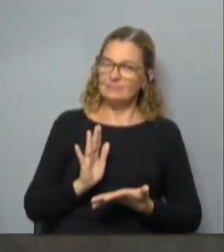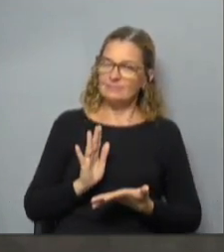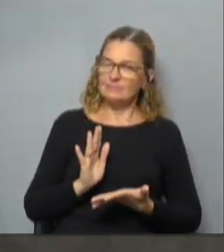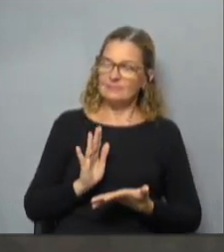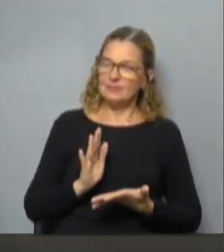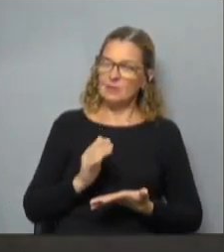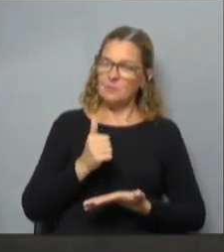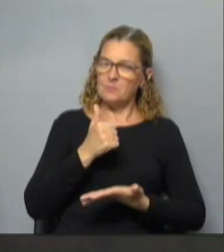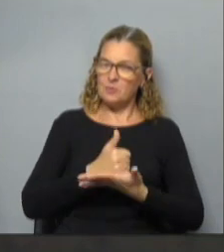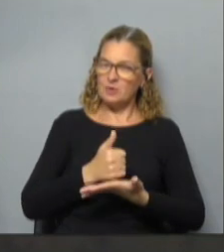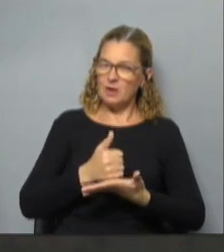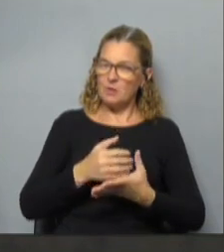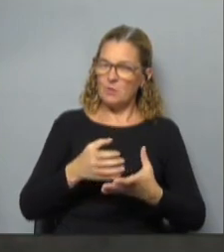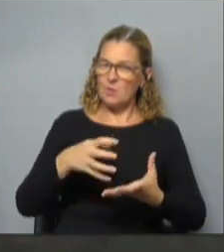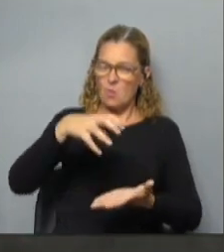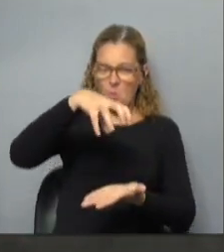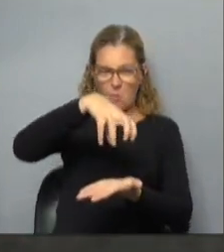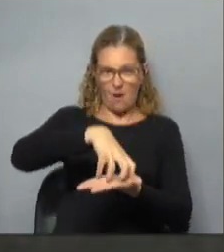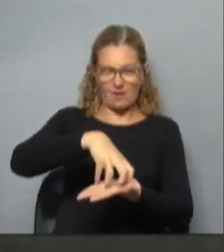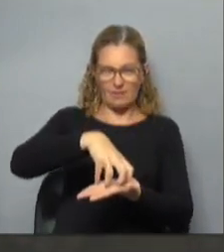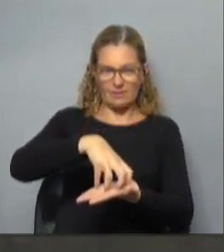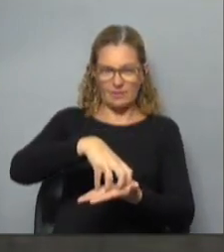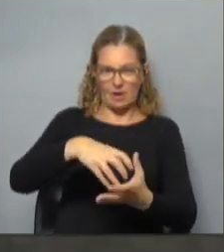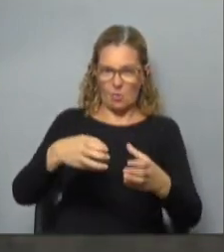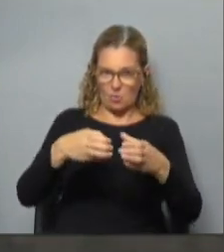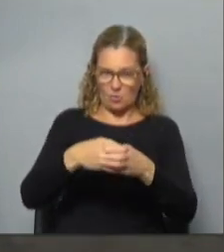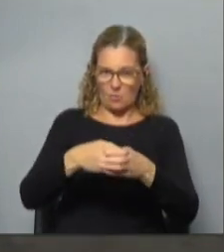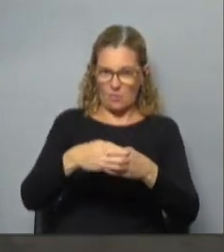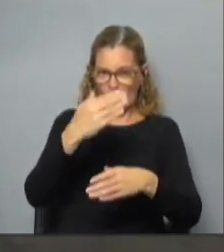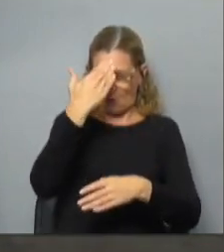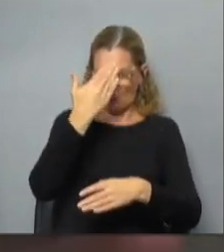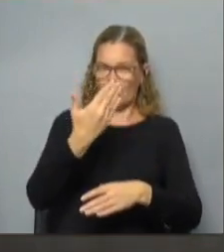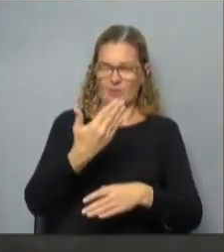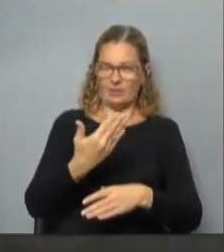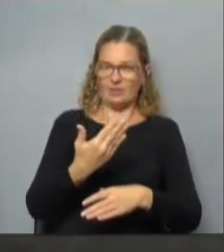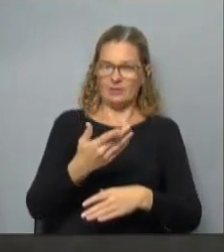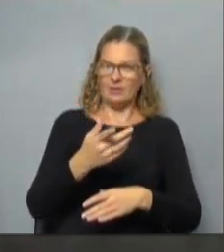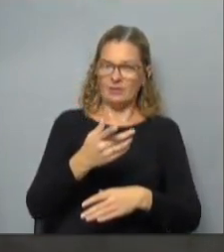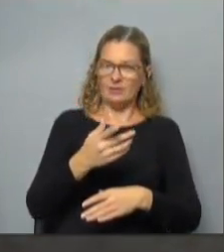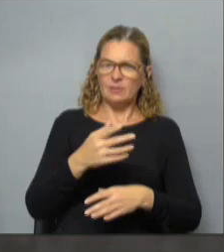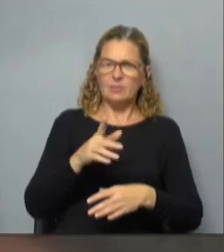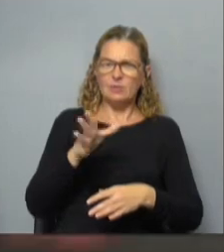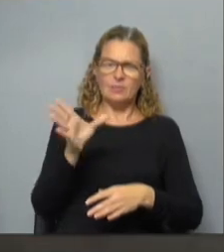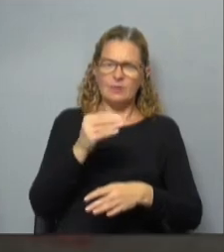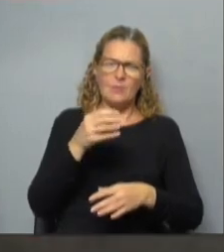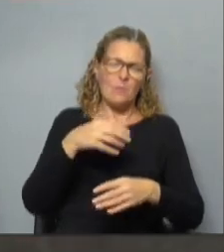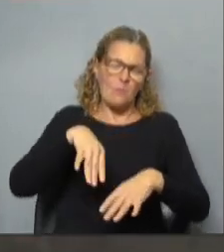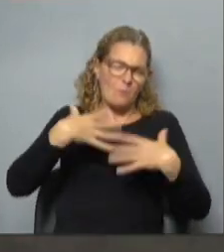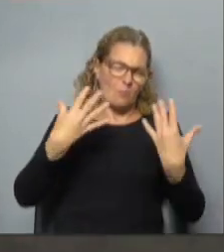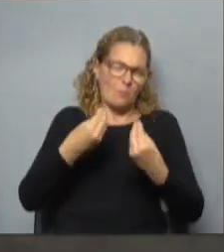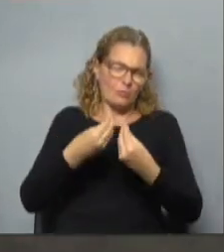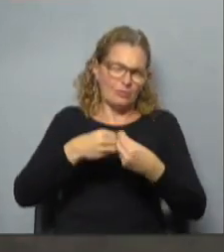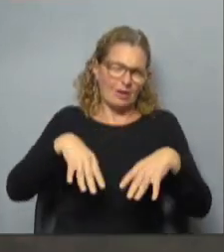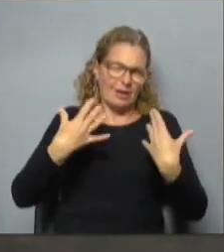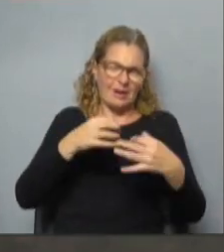poner el lugar que corresponde a un partido como el frente podrá tener mil explicaciones pero eso no me